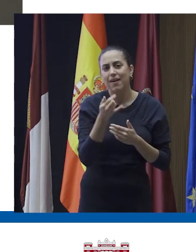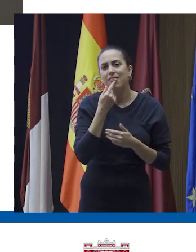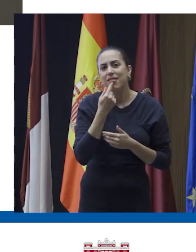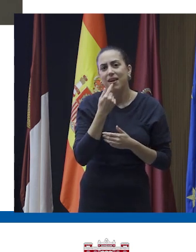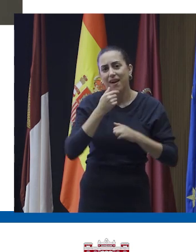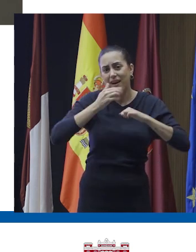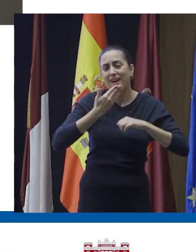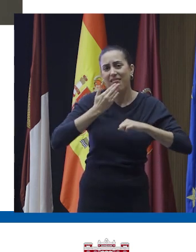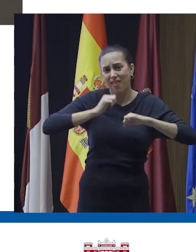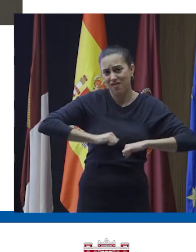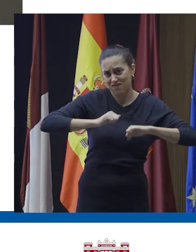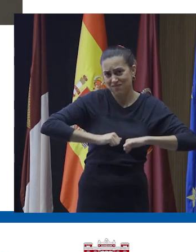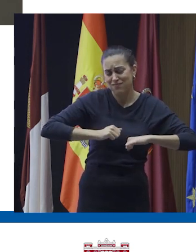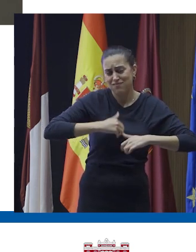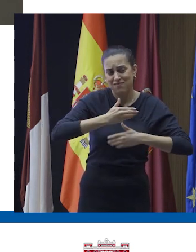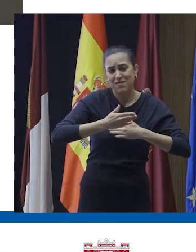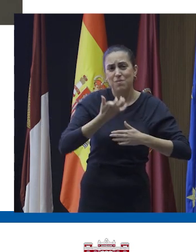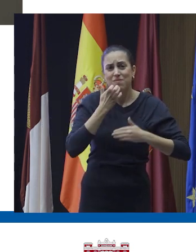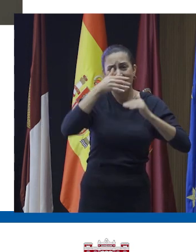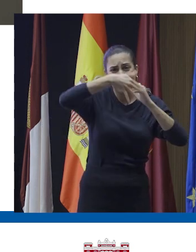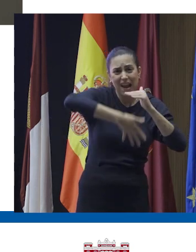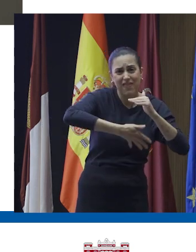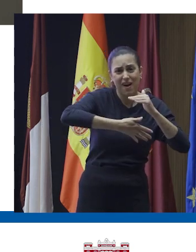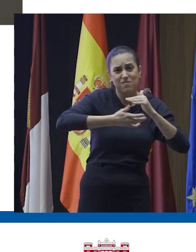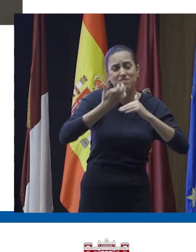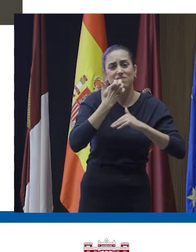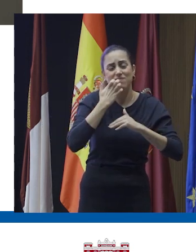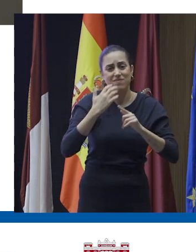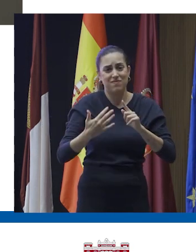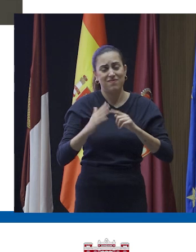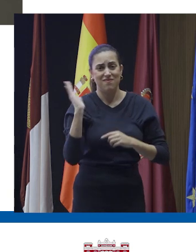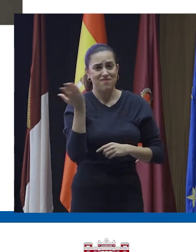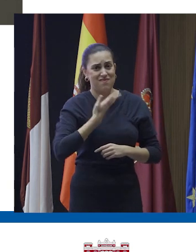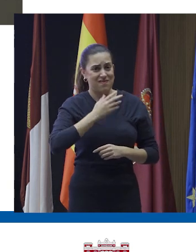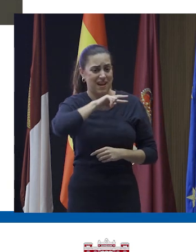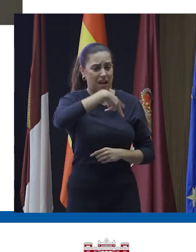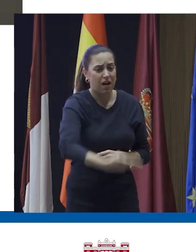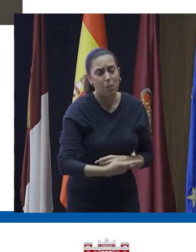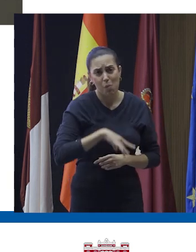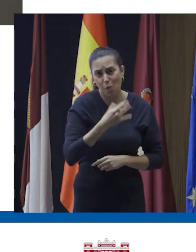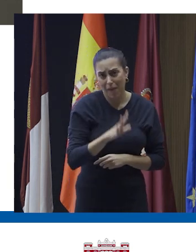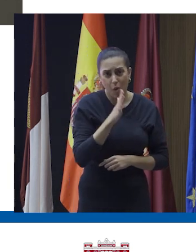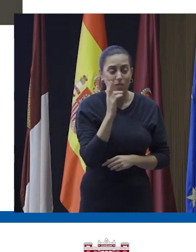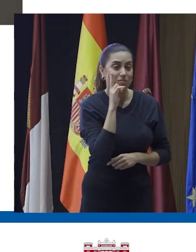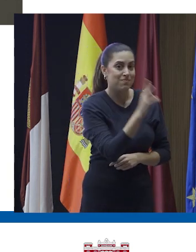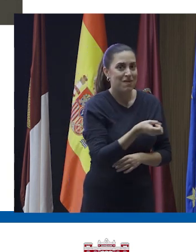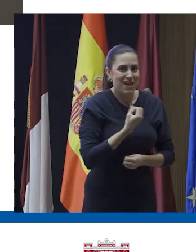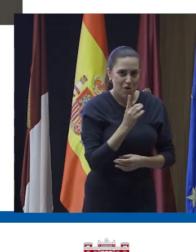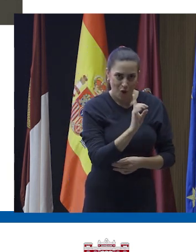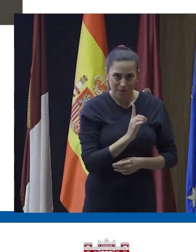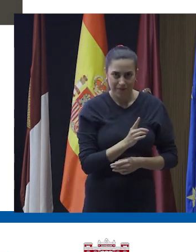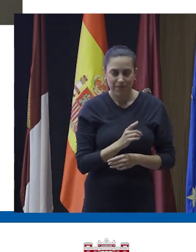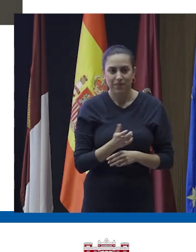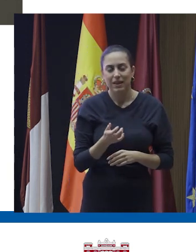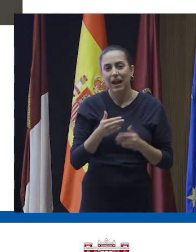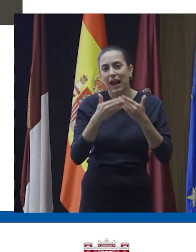aumenta el riesgo de caída, pues siendo también pues aumentando de esta manera el riesgo de mortalidad. Y bueno, pues de manera indirecta no ha habido